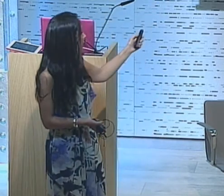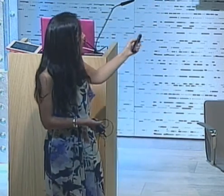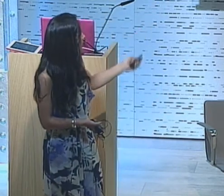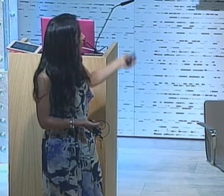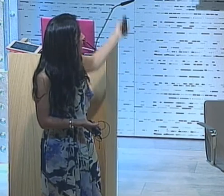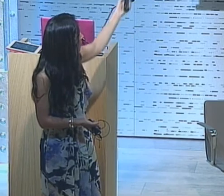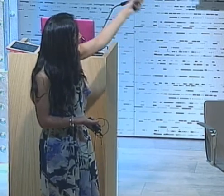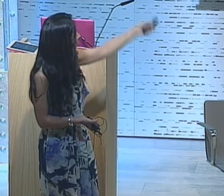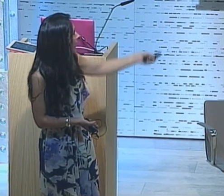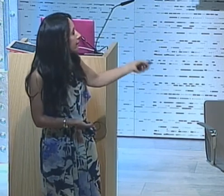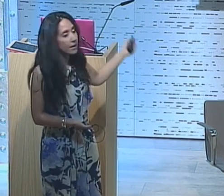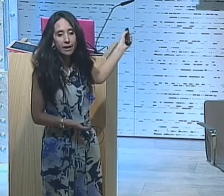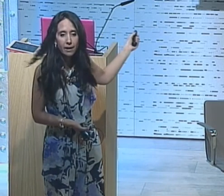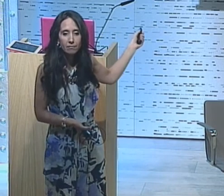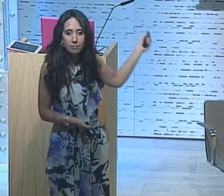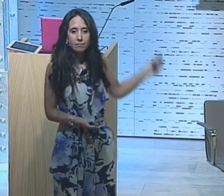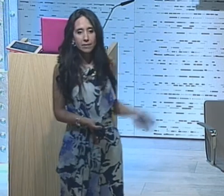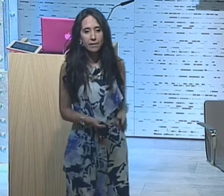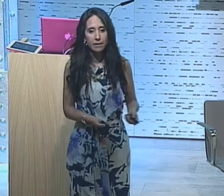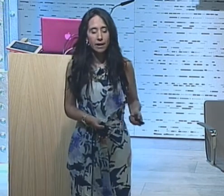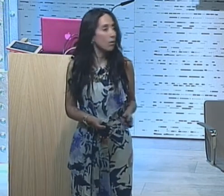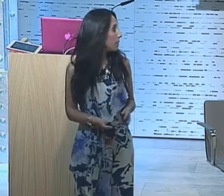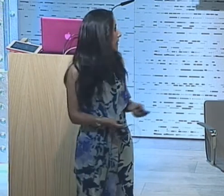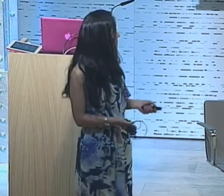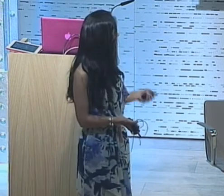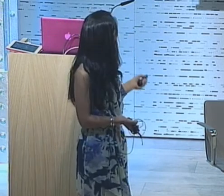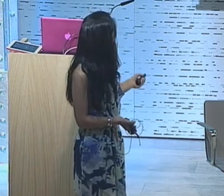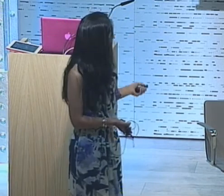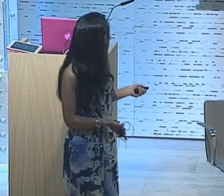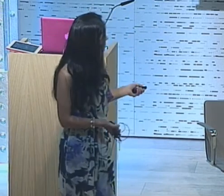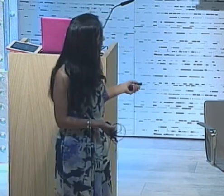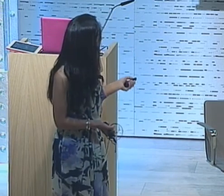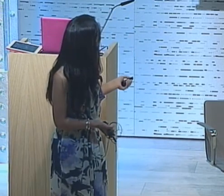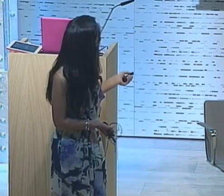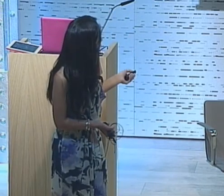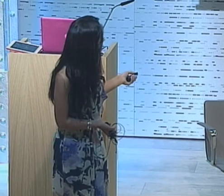Esta sería la estrategia completa,